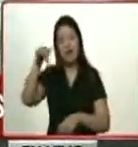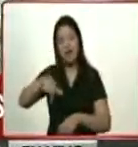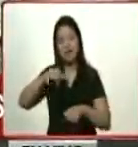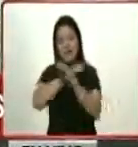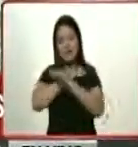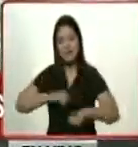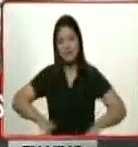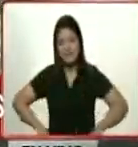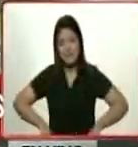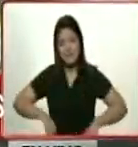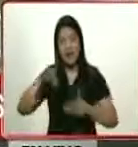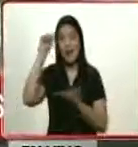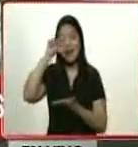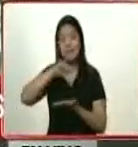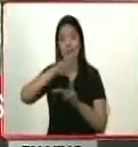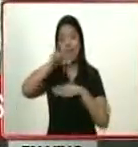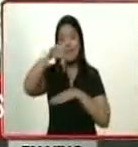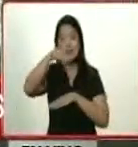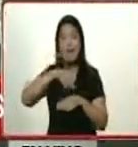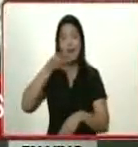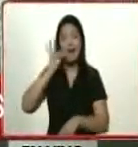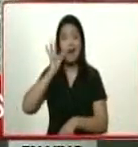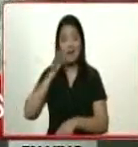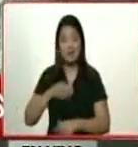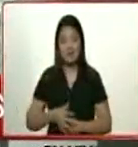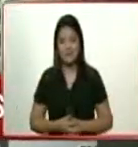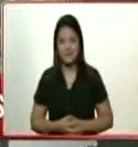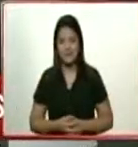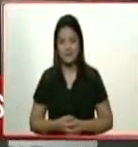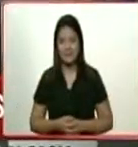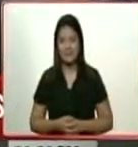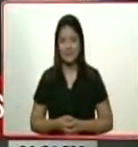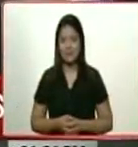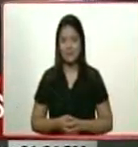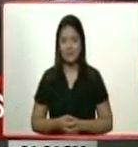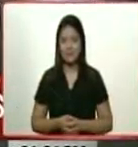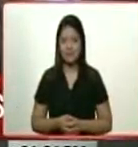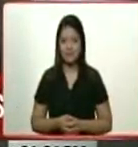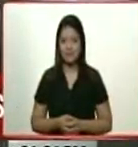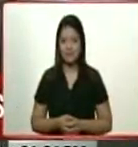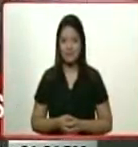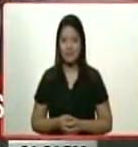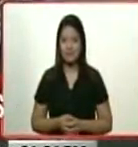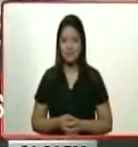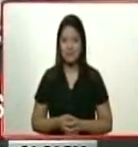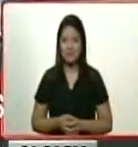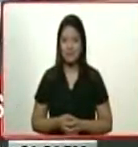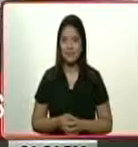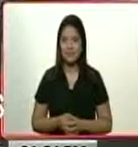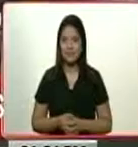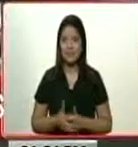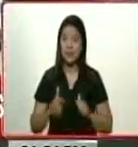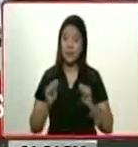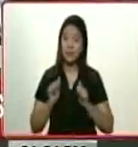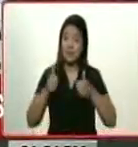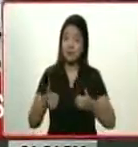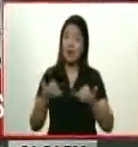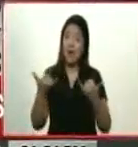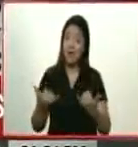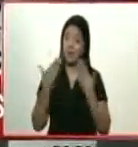que tenemos nosotros acá en Venezuela y muy especialmente en Portuguesa y muy especialmente en la